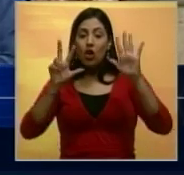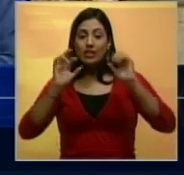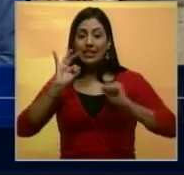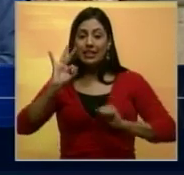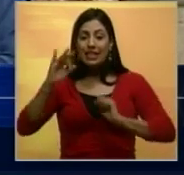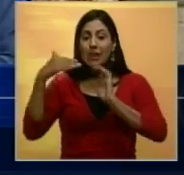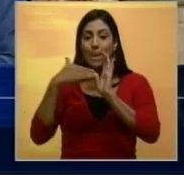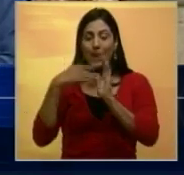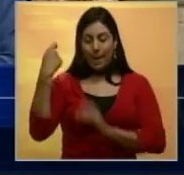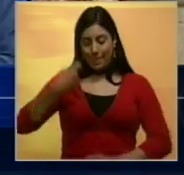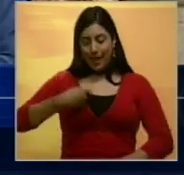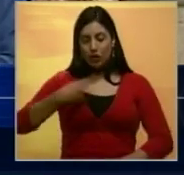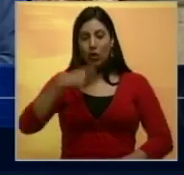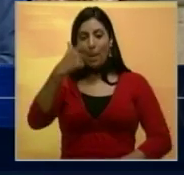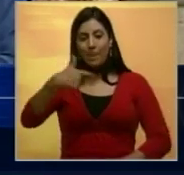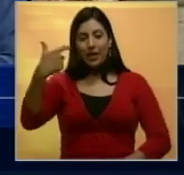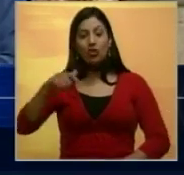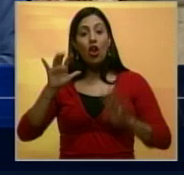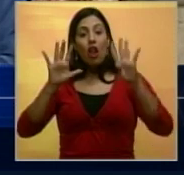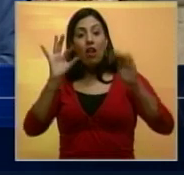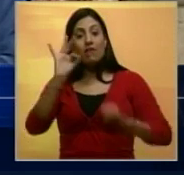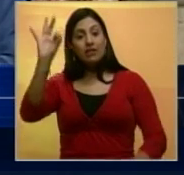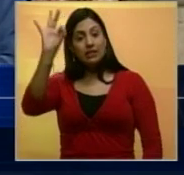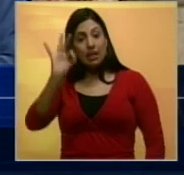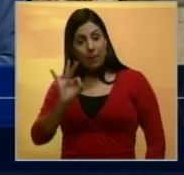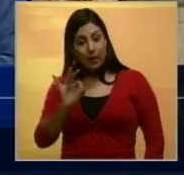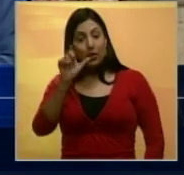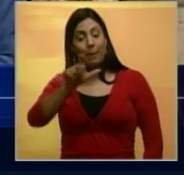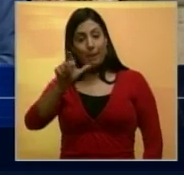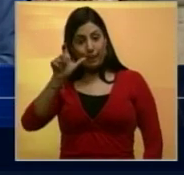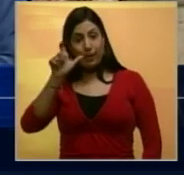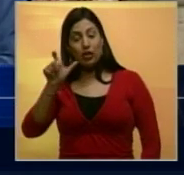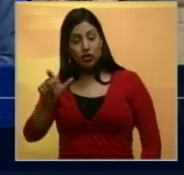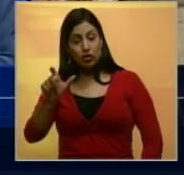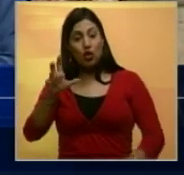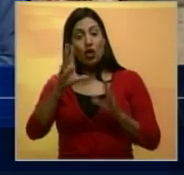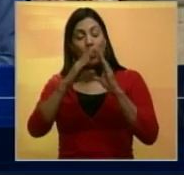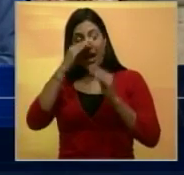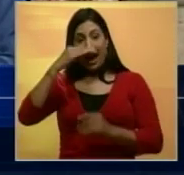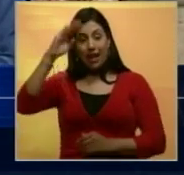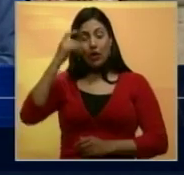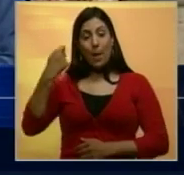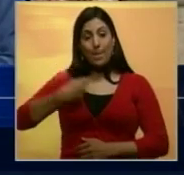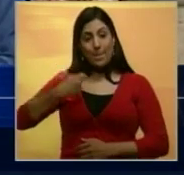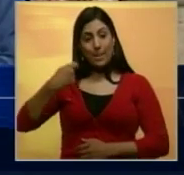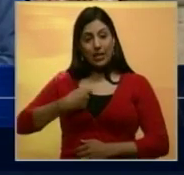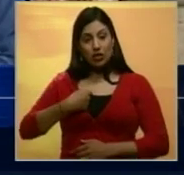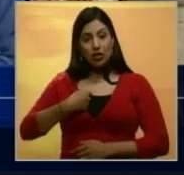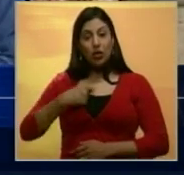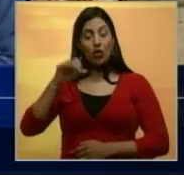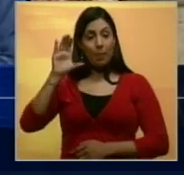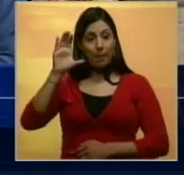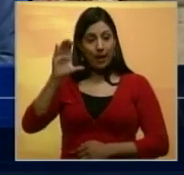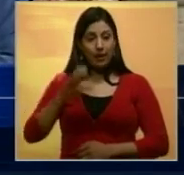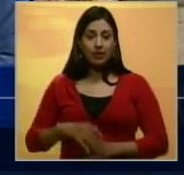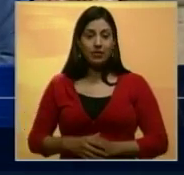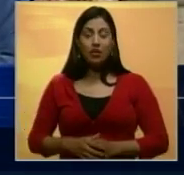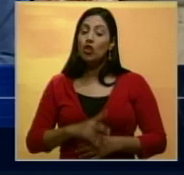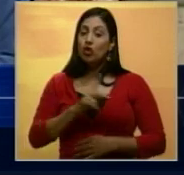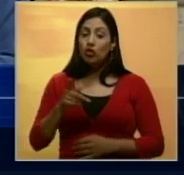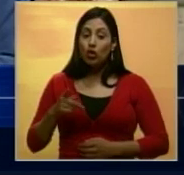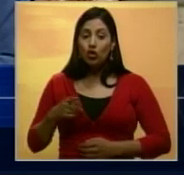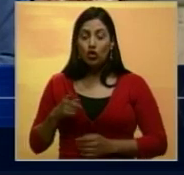3.283.000 pensionados, el 90% de las personas en edad de ser pensionadas en el país.